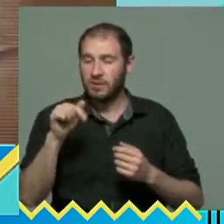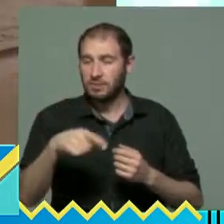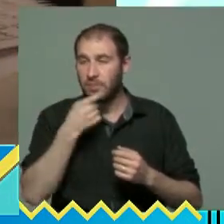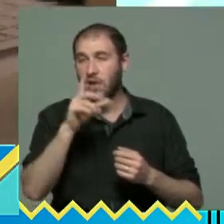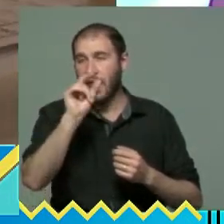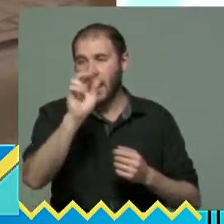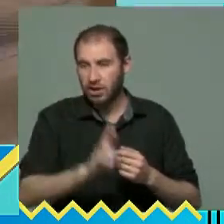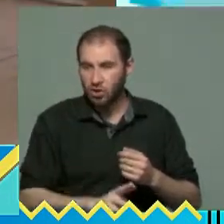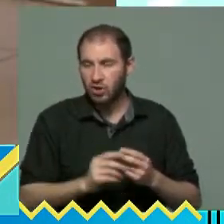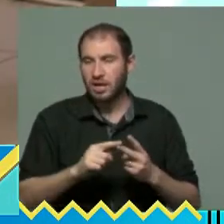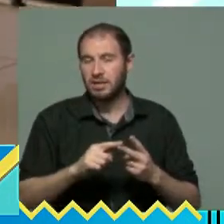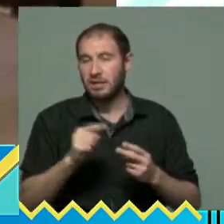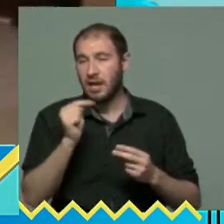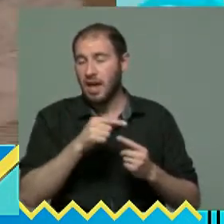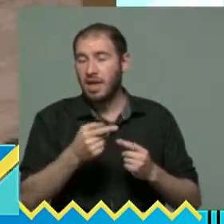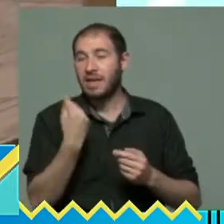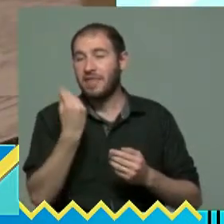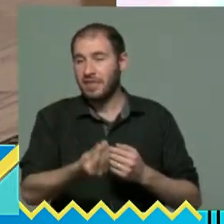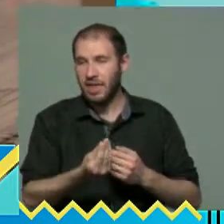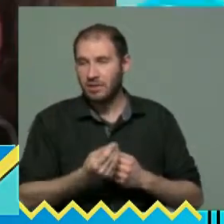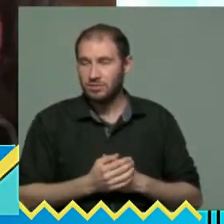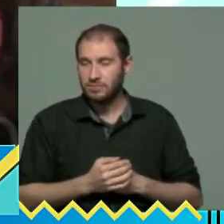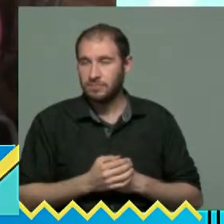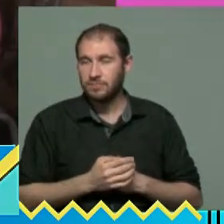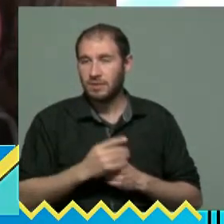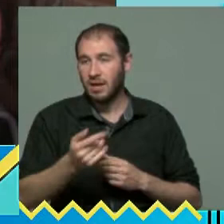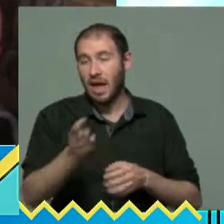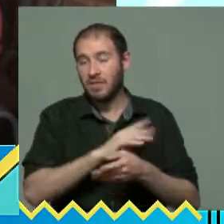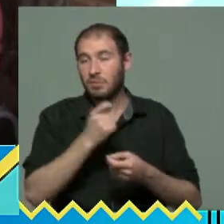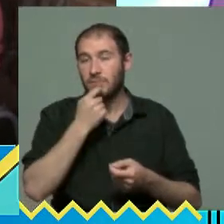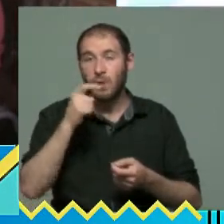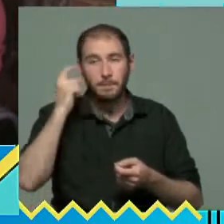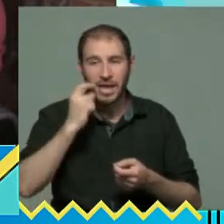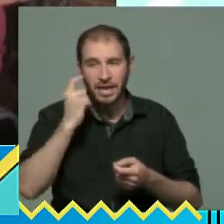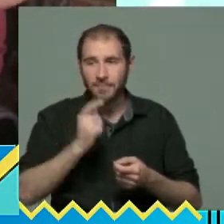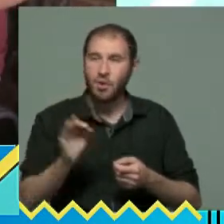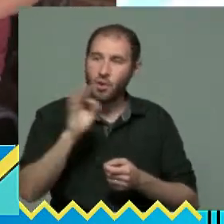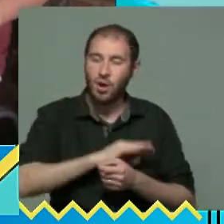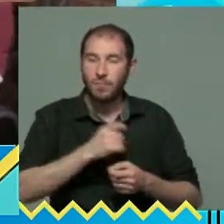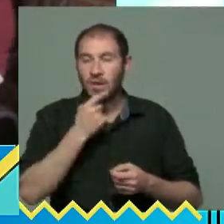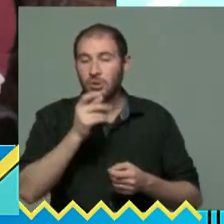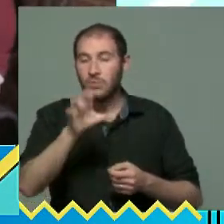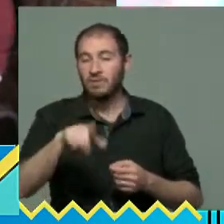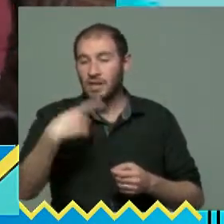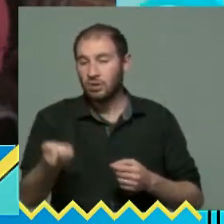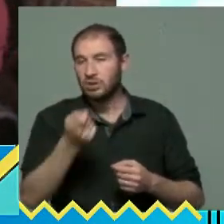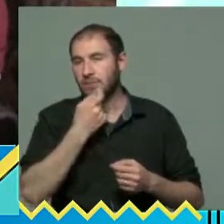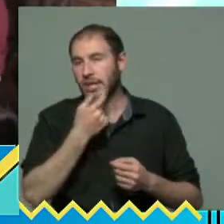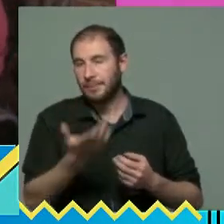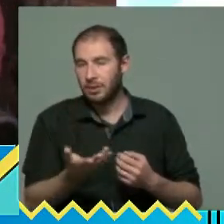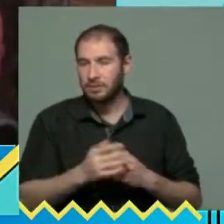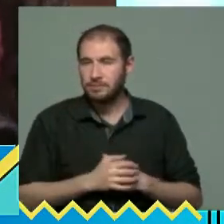La Rioja, donde tenías un candidato que representaba todo lo anterior, como Menem, o en otras provincias como